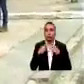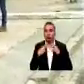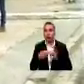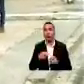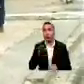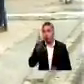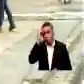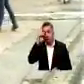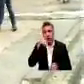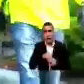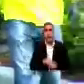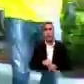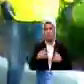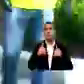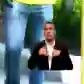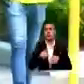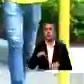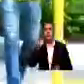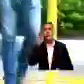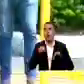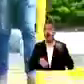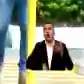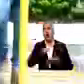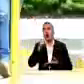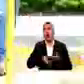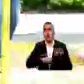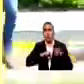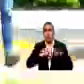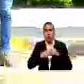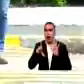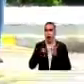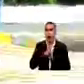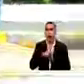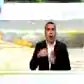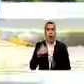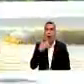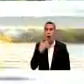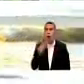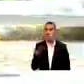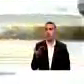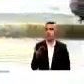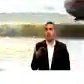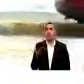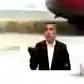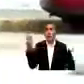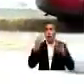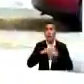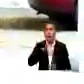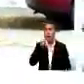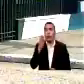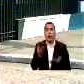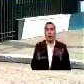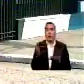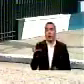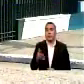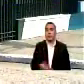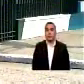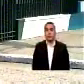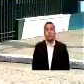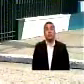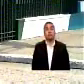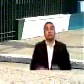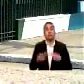el hospital Teodoro Maldonado siguen descubriéndose contratos con irregularidades, algo que al parecer no va a acabar. Como lo